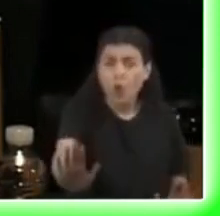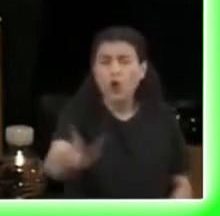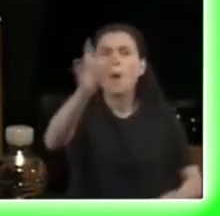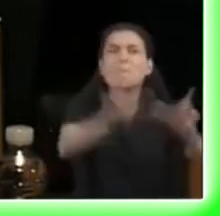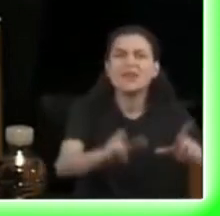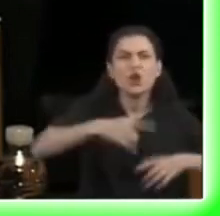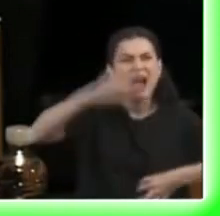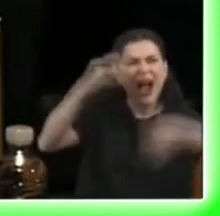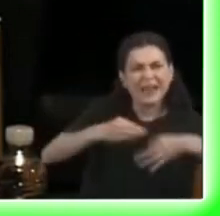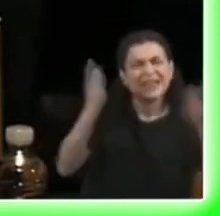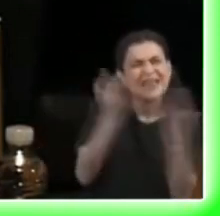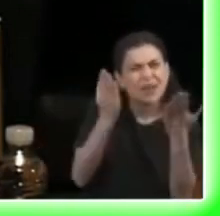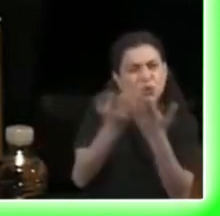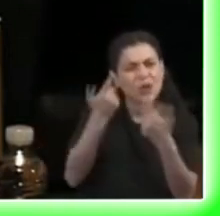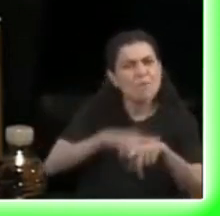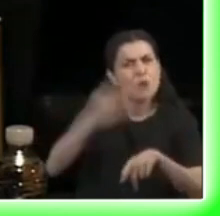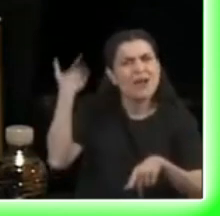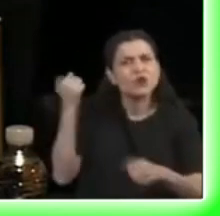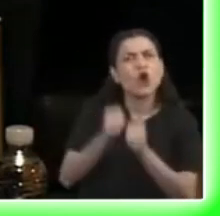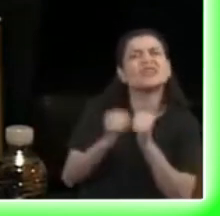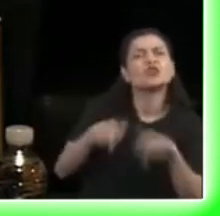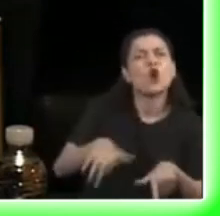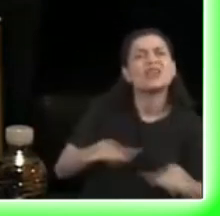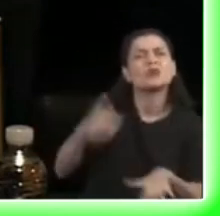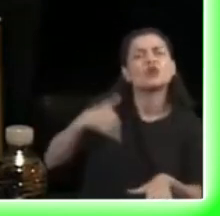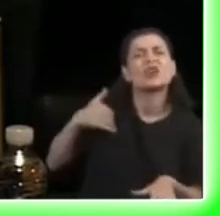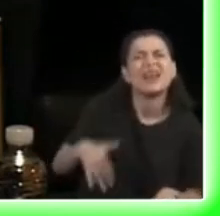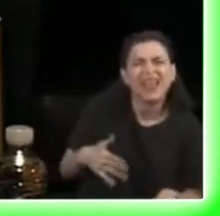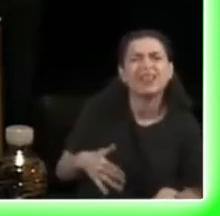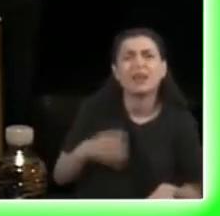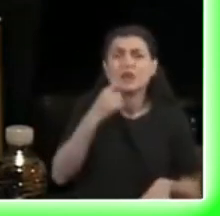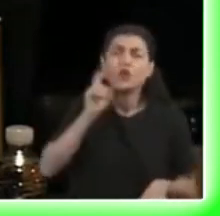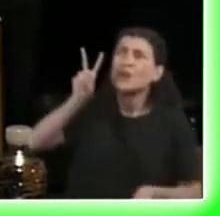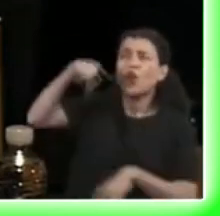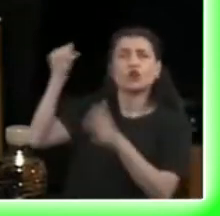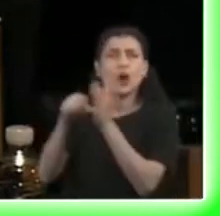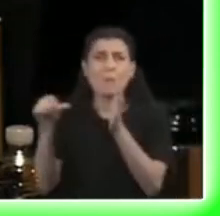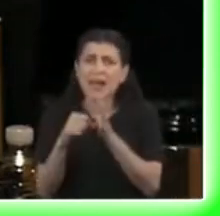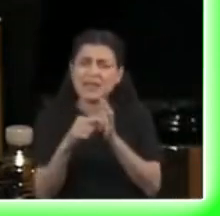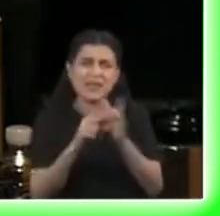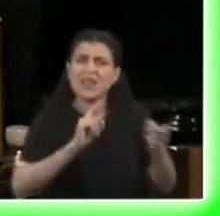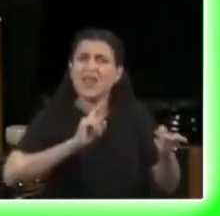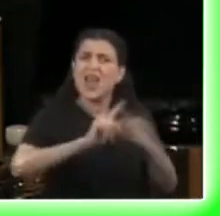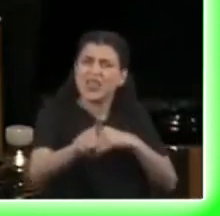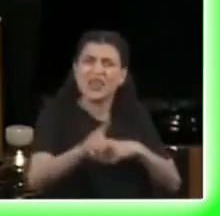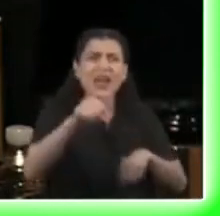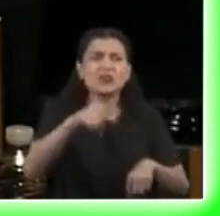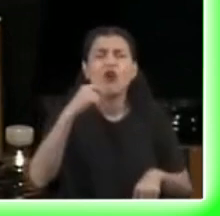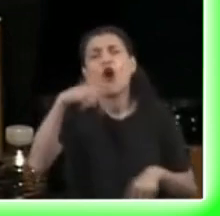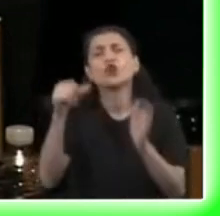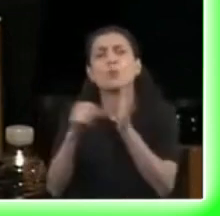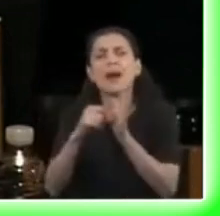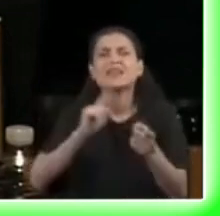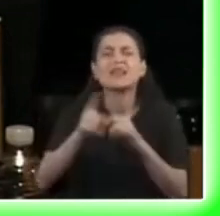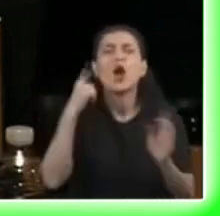por qué, si en todo el mundo la solución para atacar a una epidemia era testear, ¿por qué en Argentina se